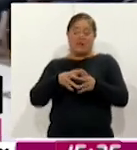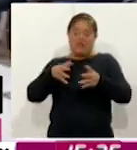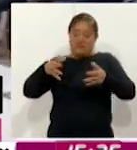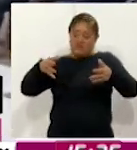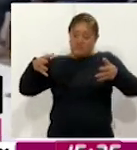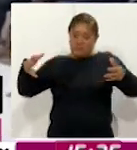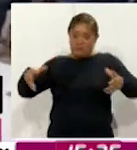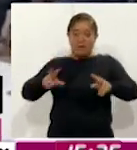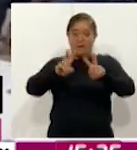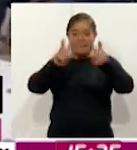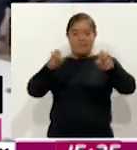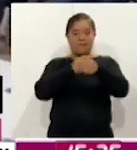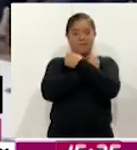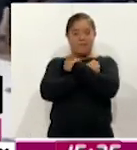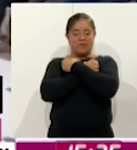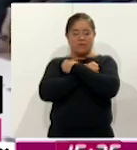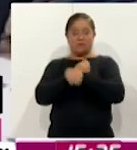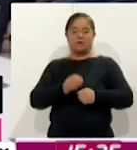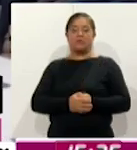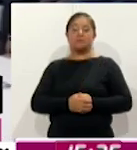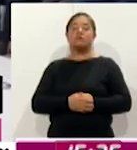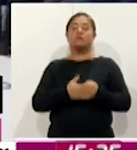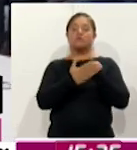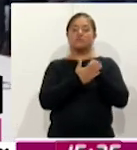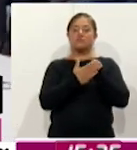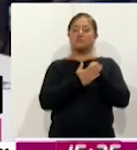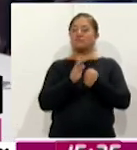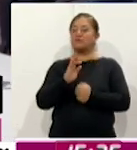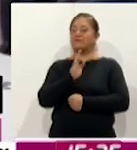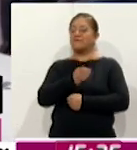en materia de educación. En próximas fechas